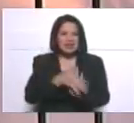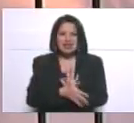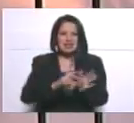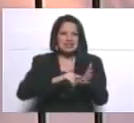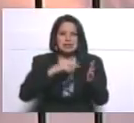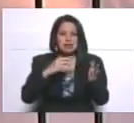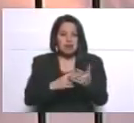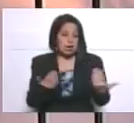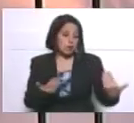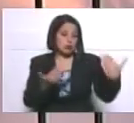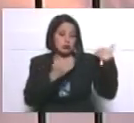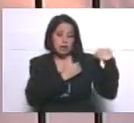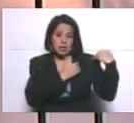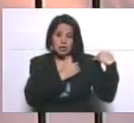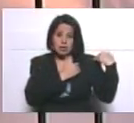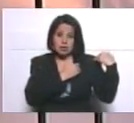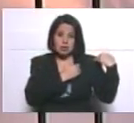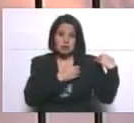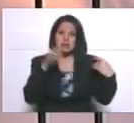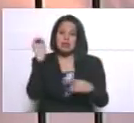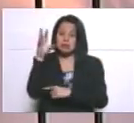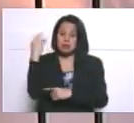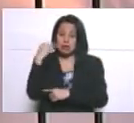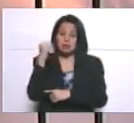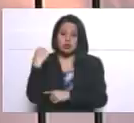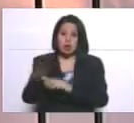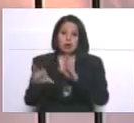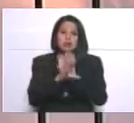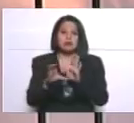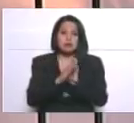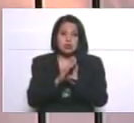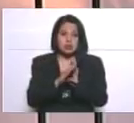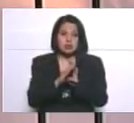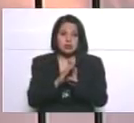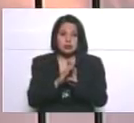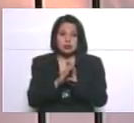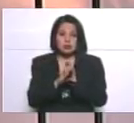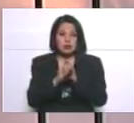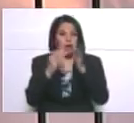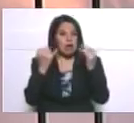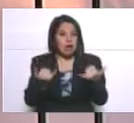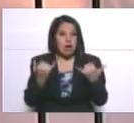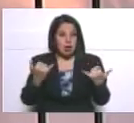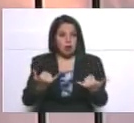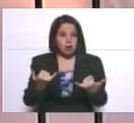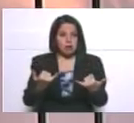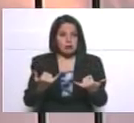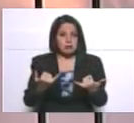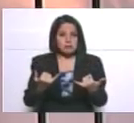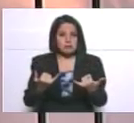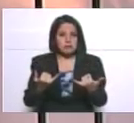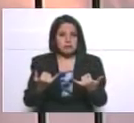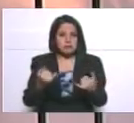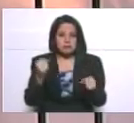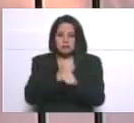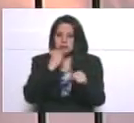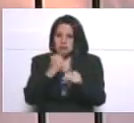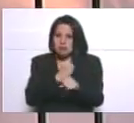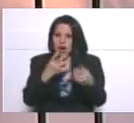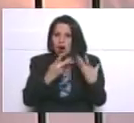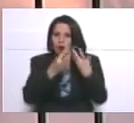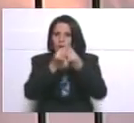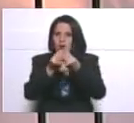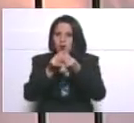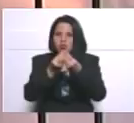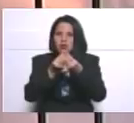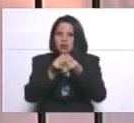la responsabilidad de la Asamblea Nacional Constituyente en esta coyuntura, en ese trabajo organizado,